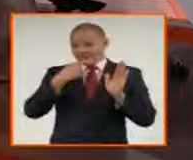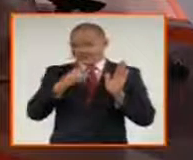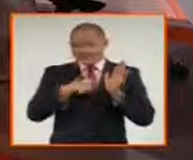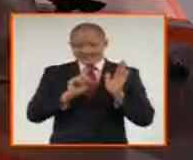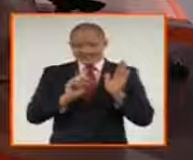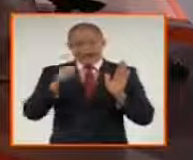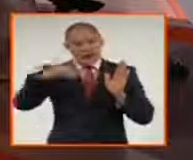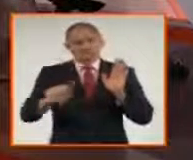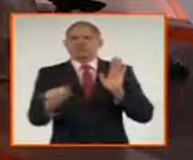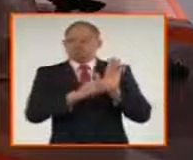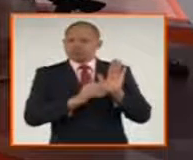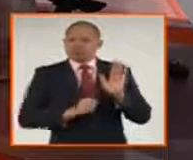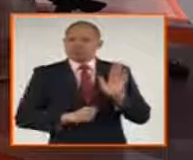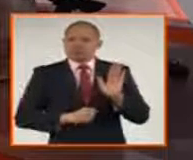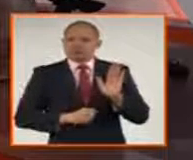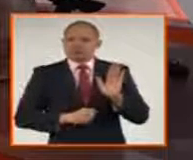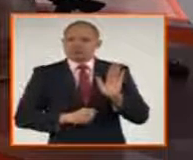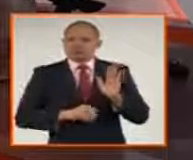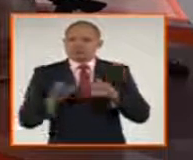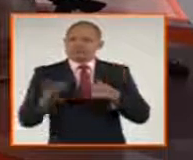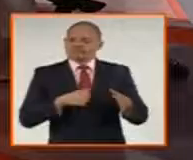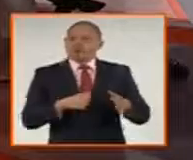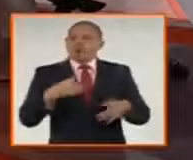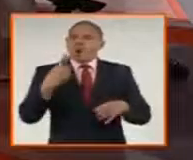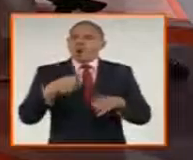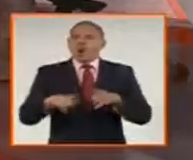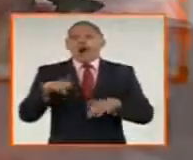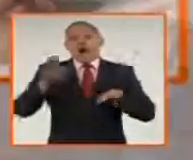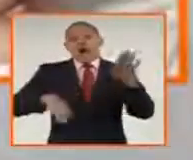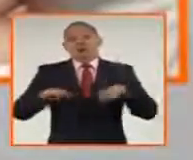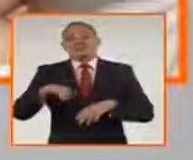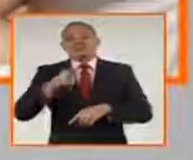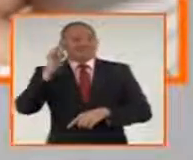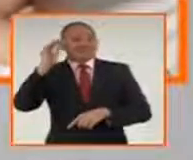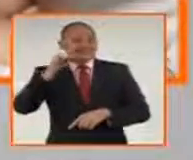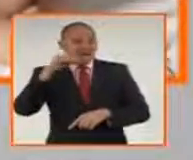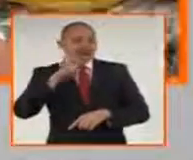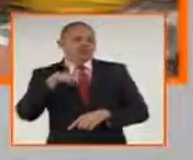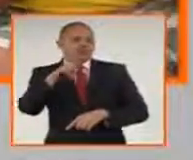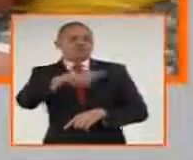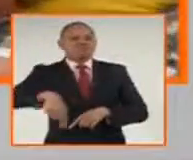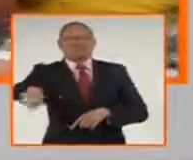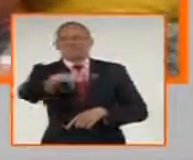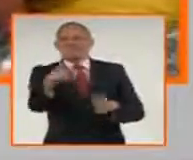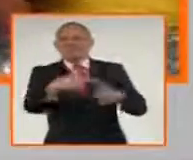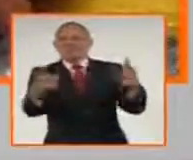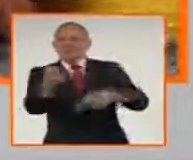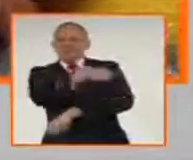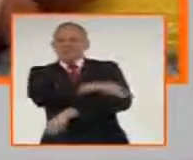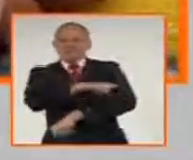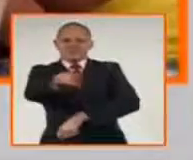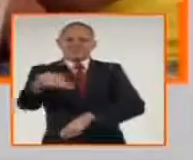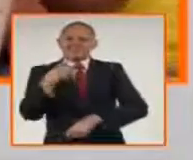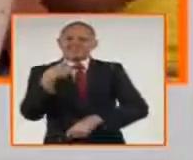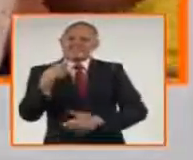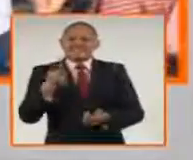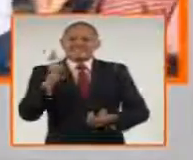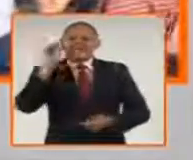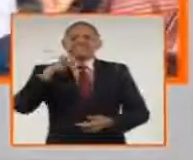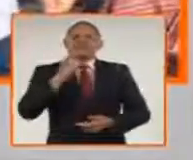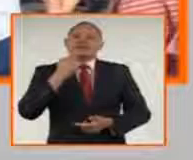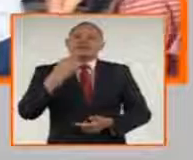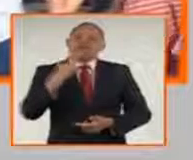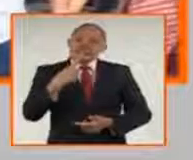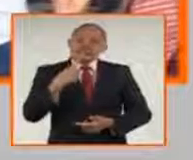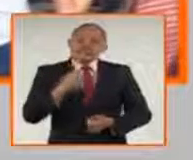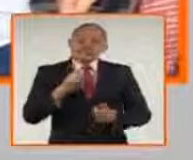entre alimentos, porque a lo mejor la población muchas veces utiliza el término de pensión alimenticia, y la pensión es solo una de las formas